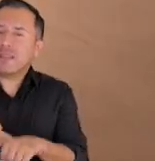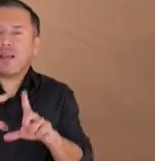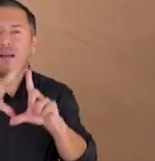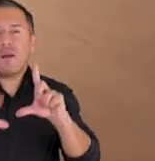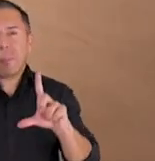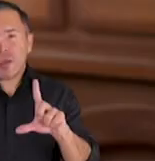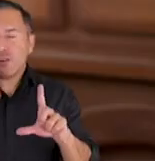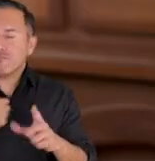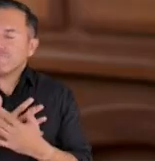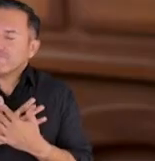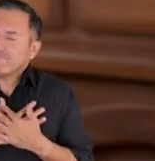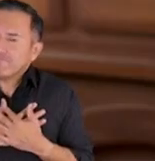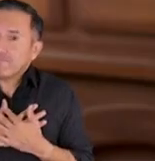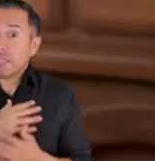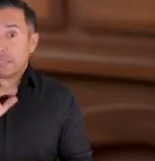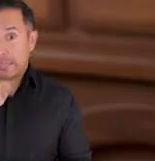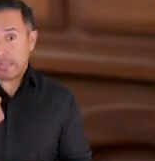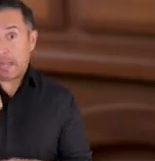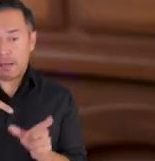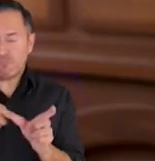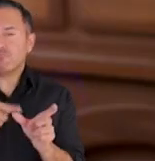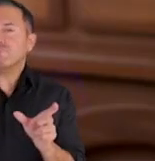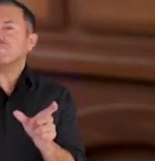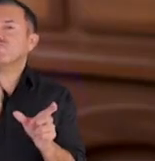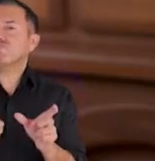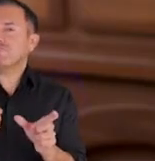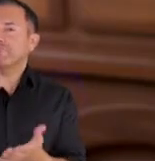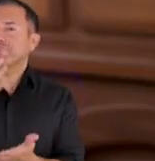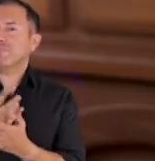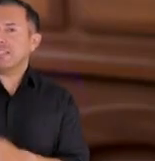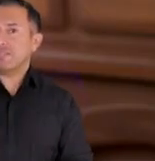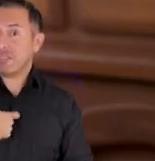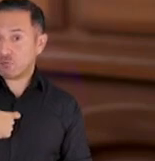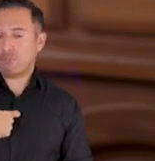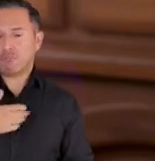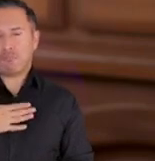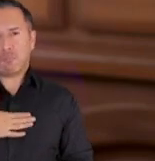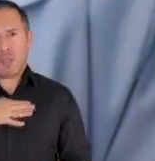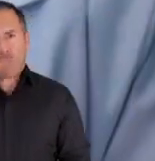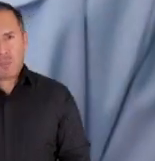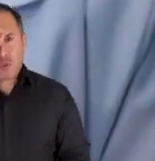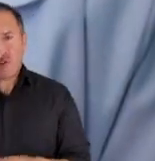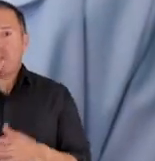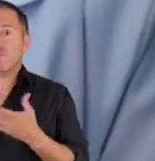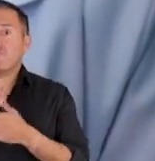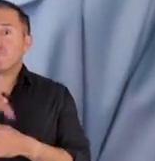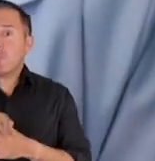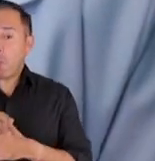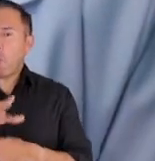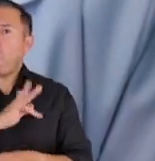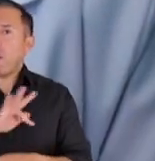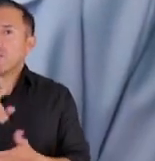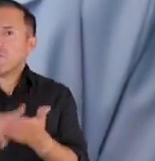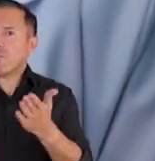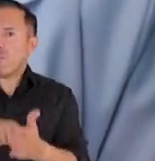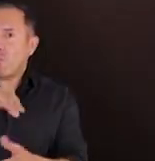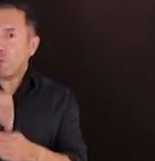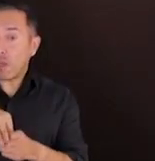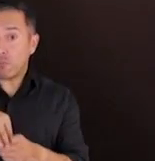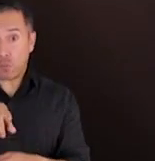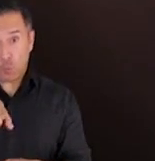amo México. El INE es una identificación, es mi voz. Además, me permite